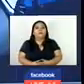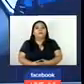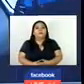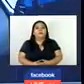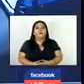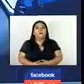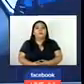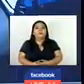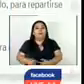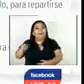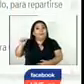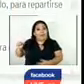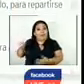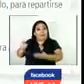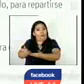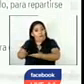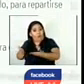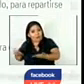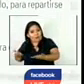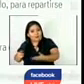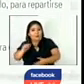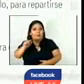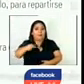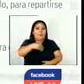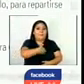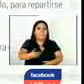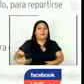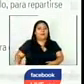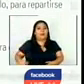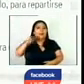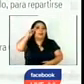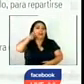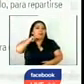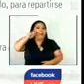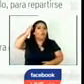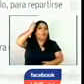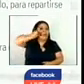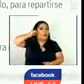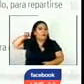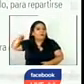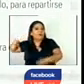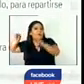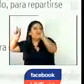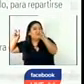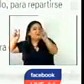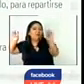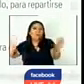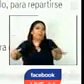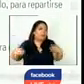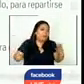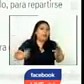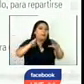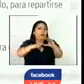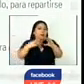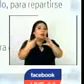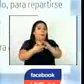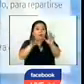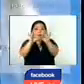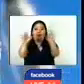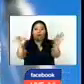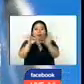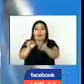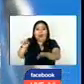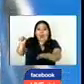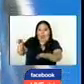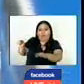Y ante el retiro de estas esculturas, el presidente de la República, Nayib Bukele, reaccionó a través de sus redes sociales, donde dijo, El